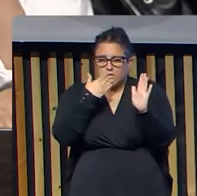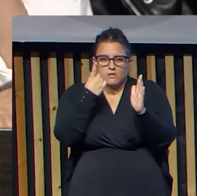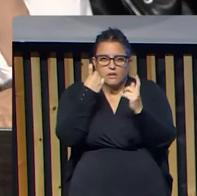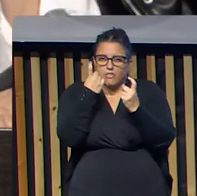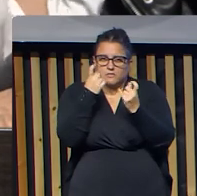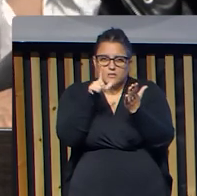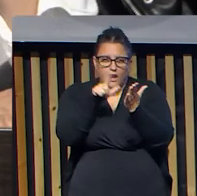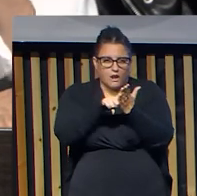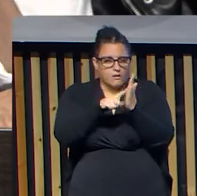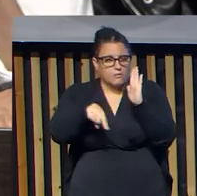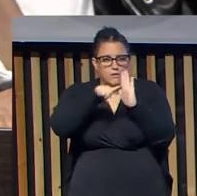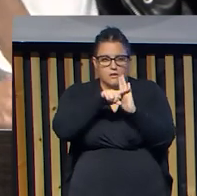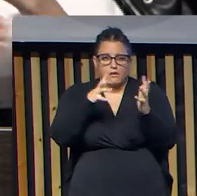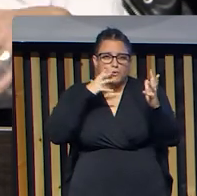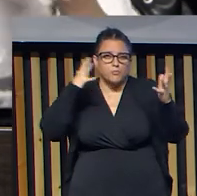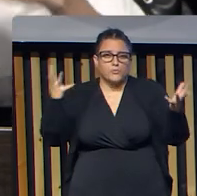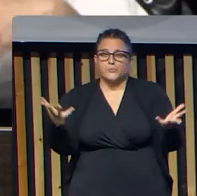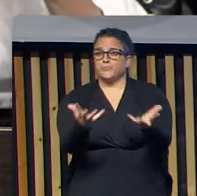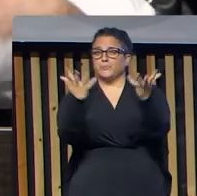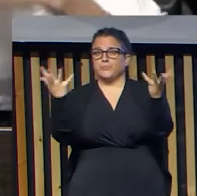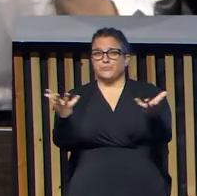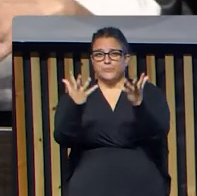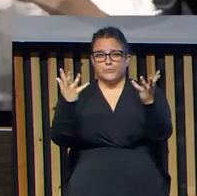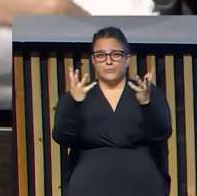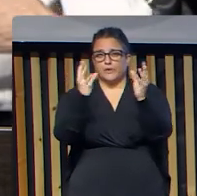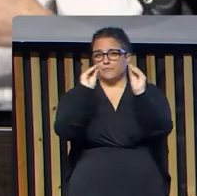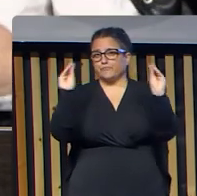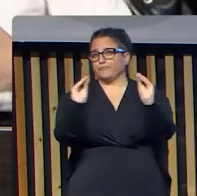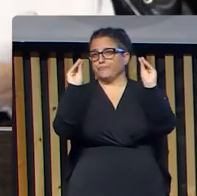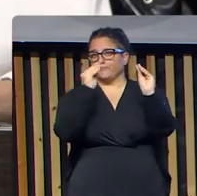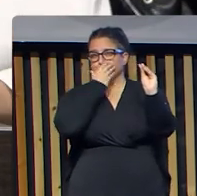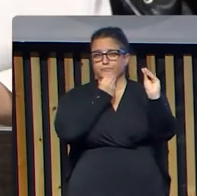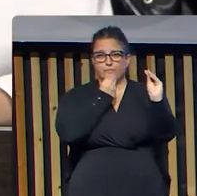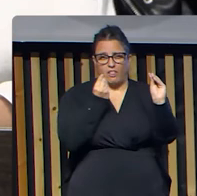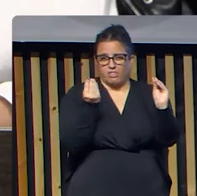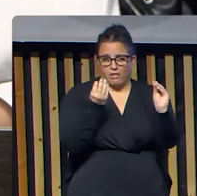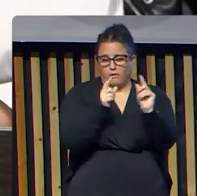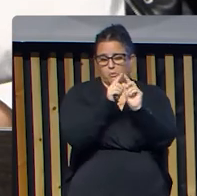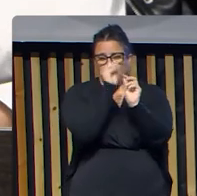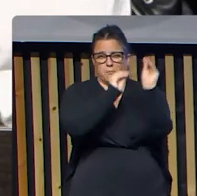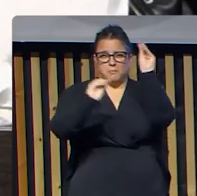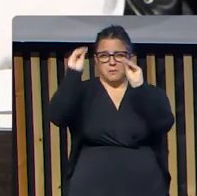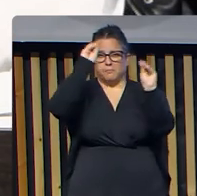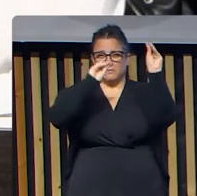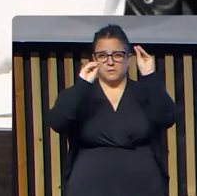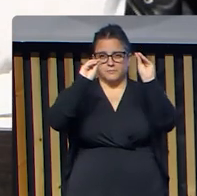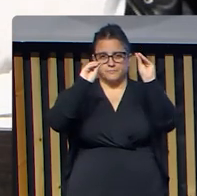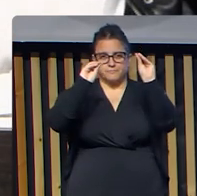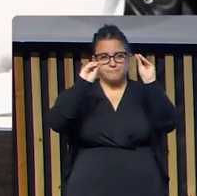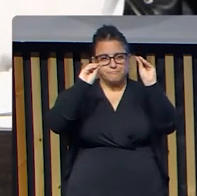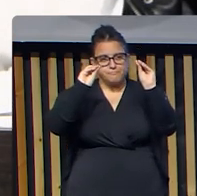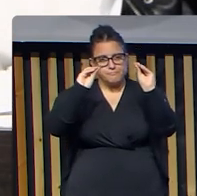una especie de emulación O sea yo paso mucho tiempo intentando explicar que el español formal